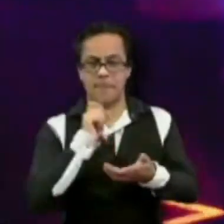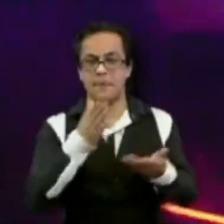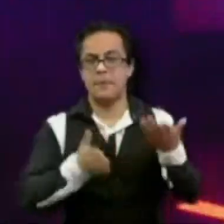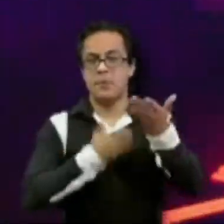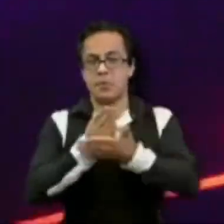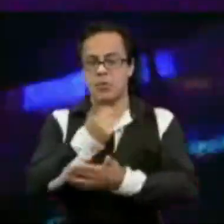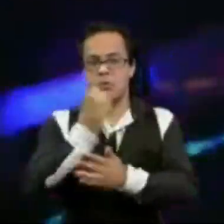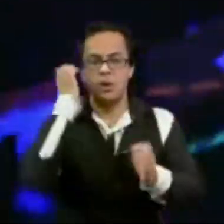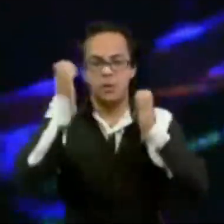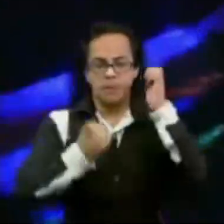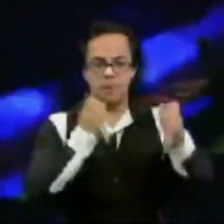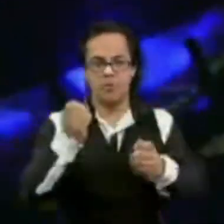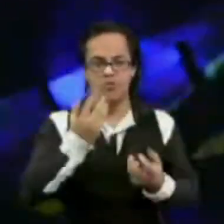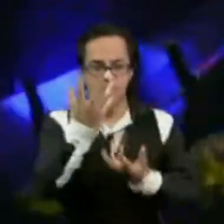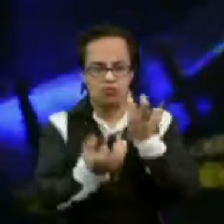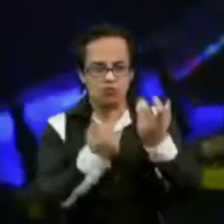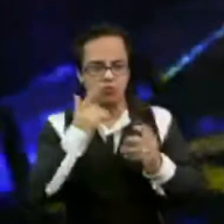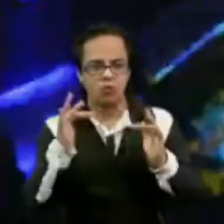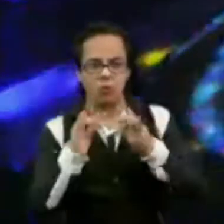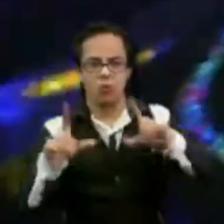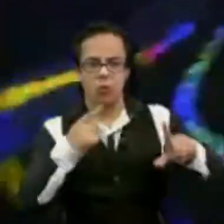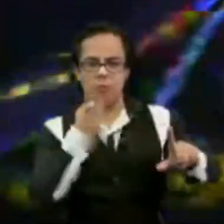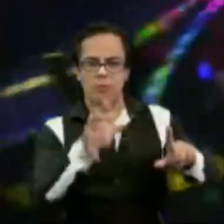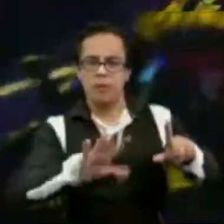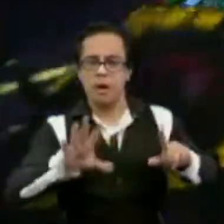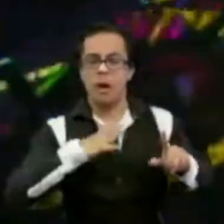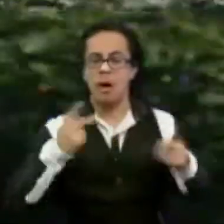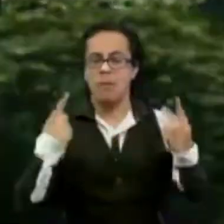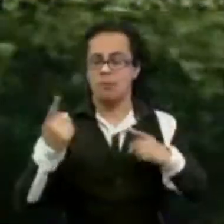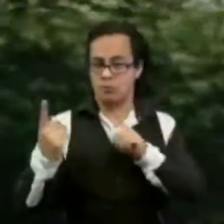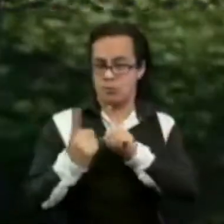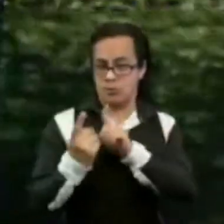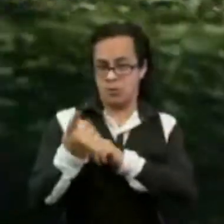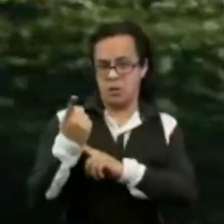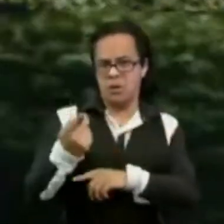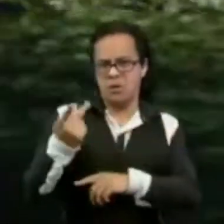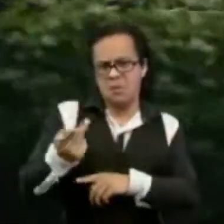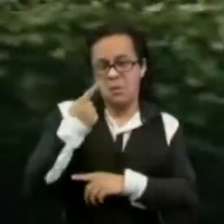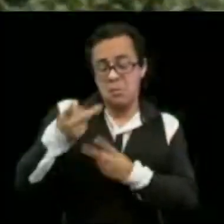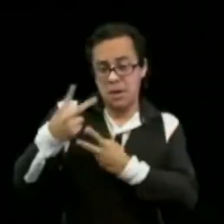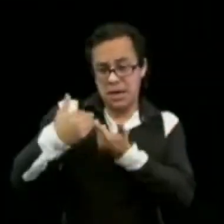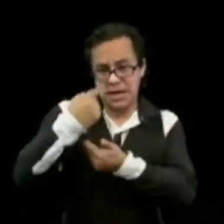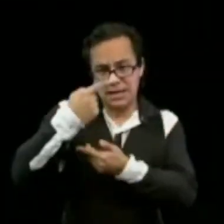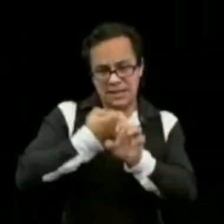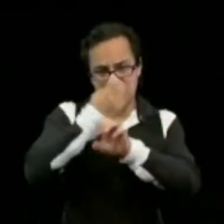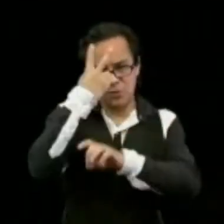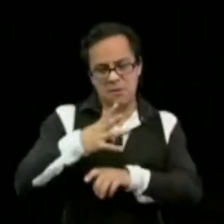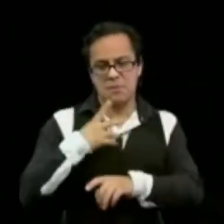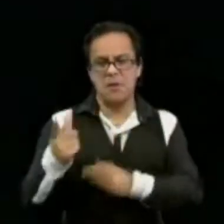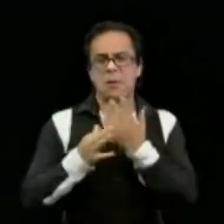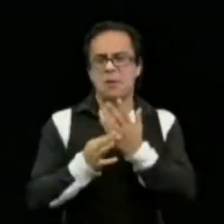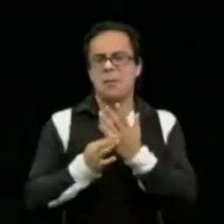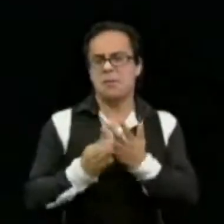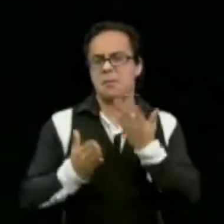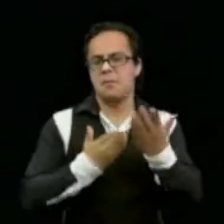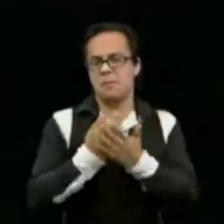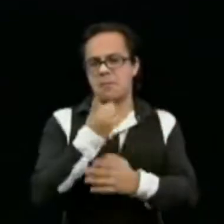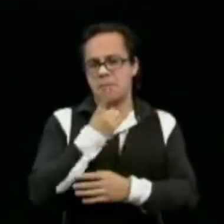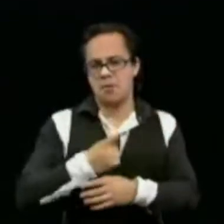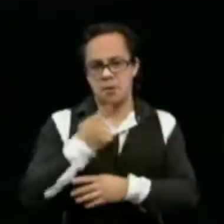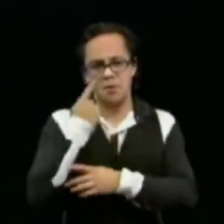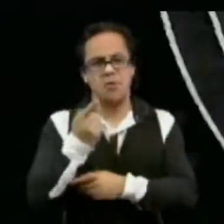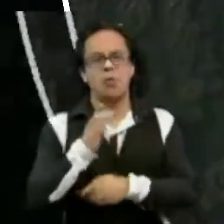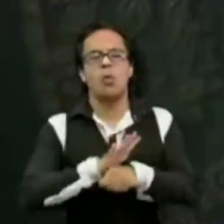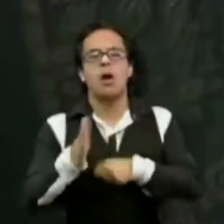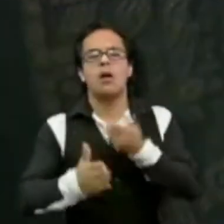Inframundo Experience, de la cual chequen lo que su productor nos comentó al preguntarle si la traería al Estado de México a cierta zona arqueológica. Adivinen cuál